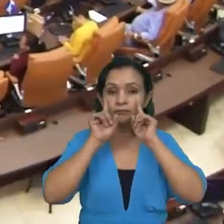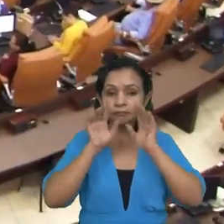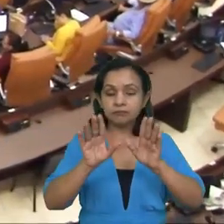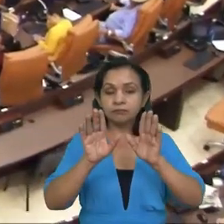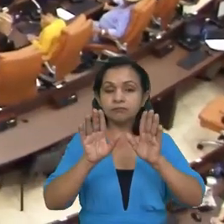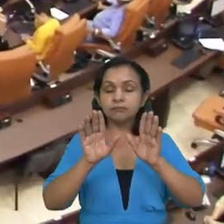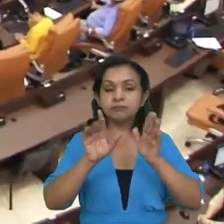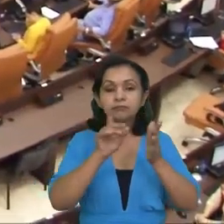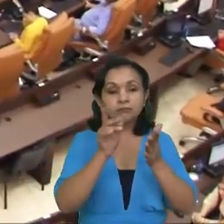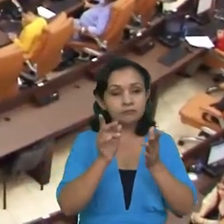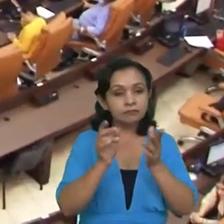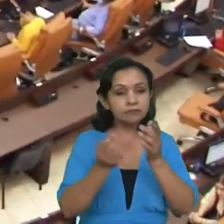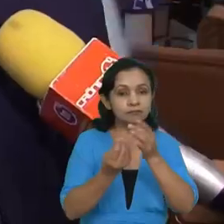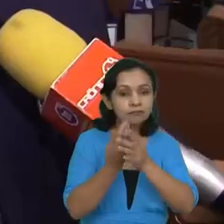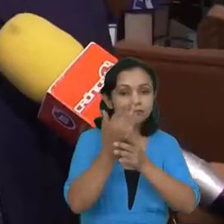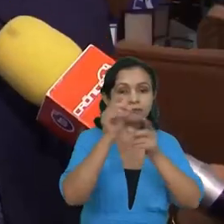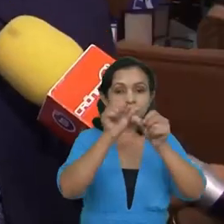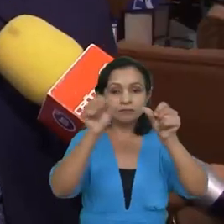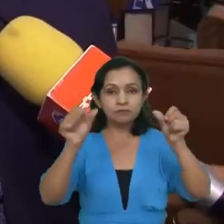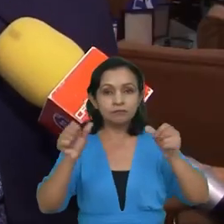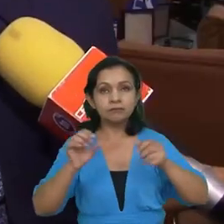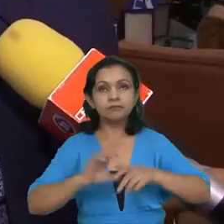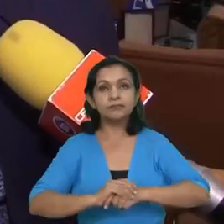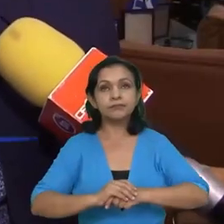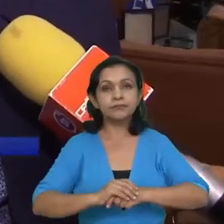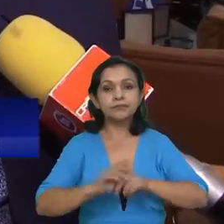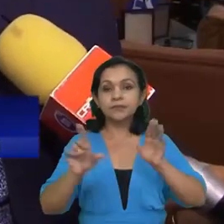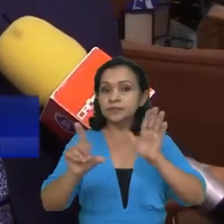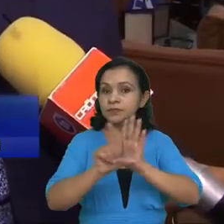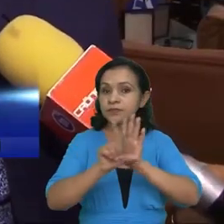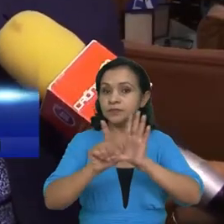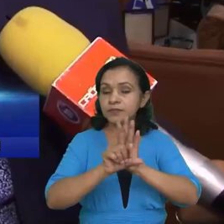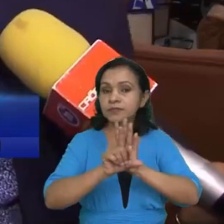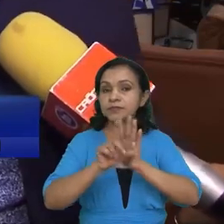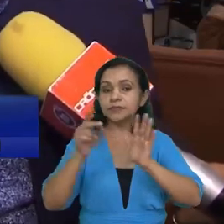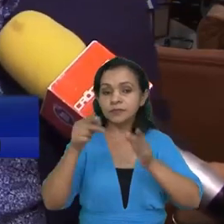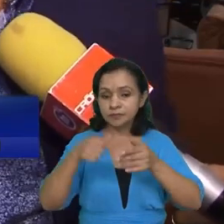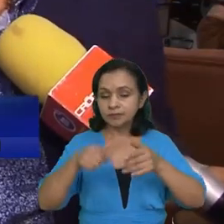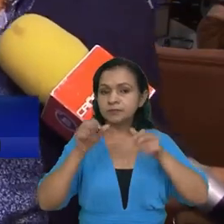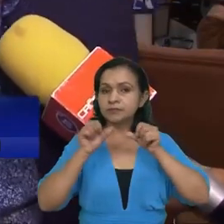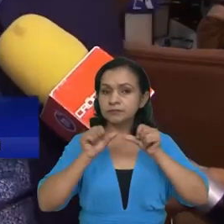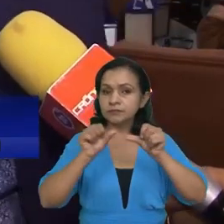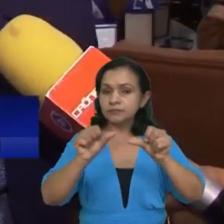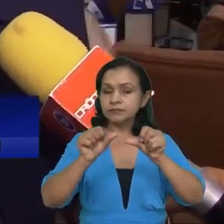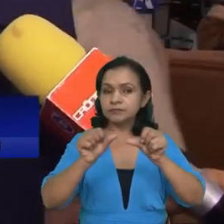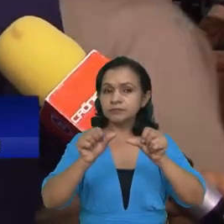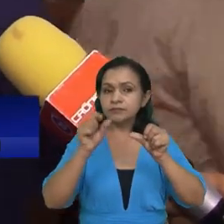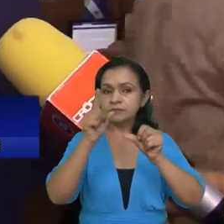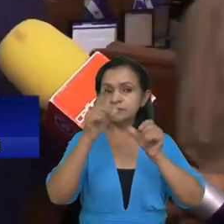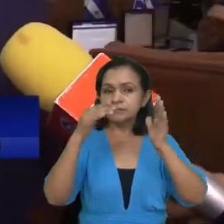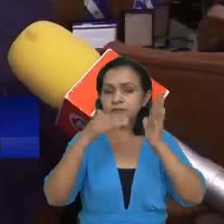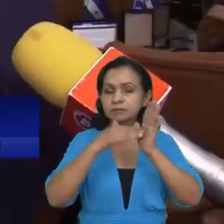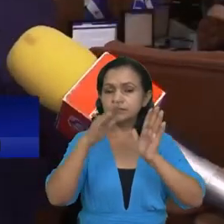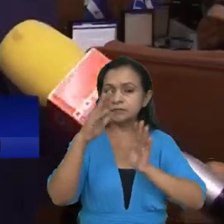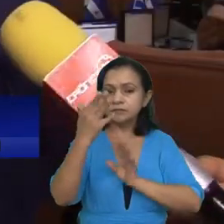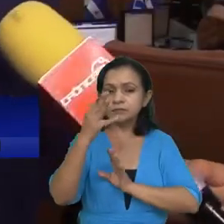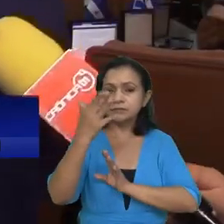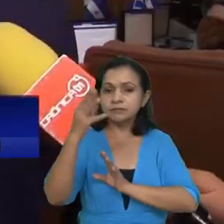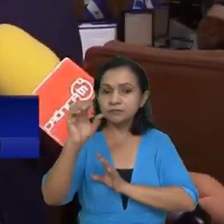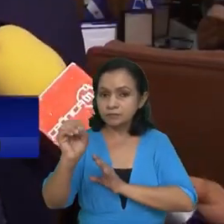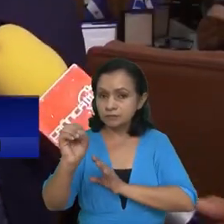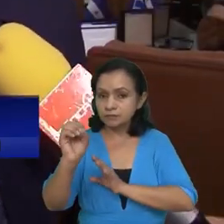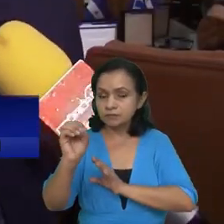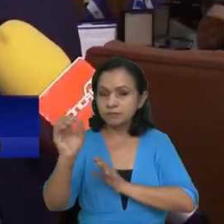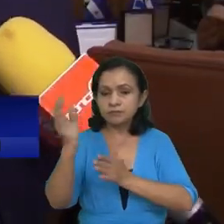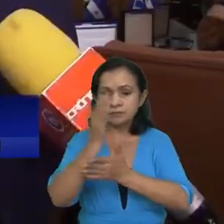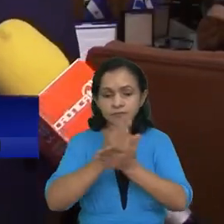de nicaragua ley que estaba vigente desde 1990 y